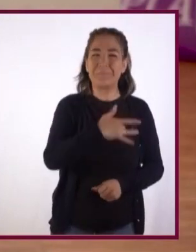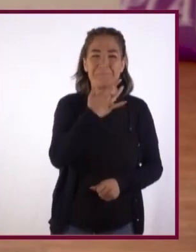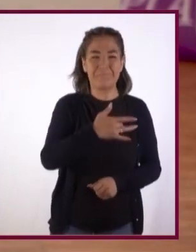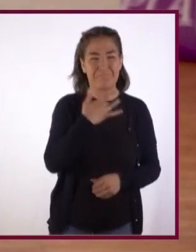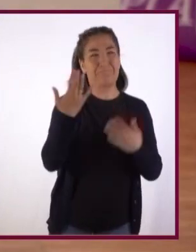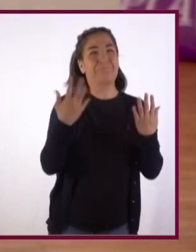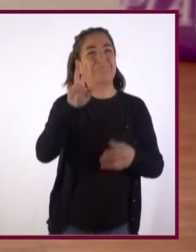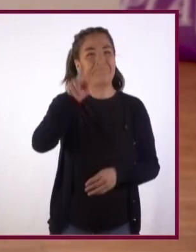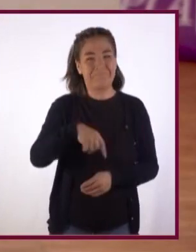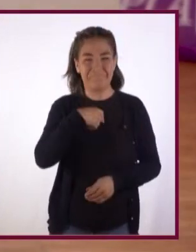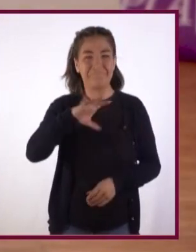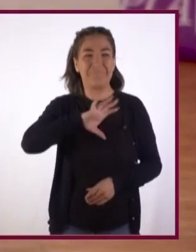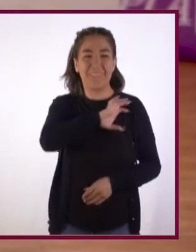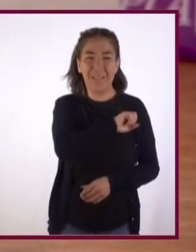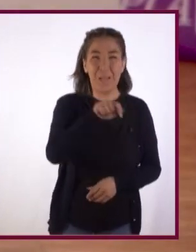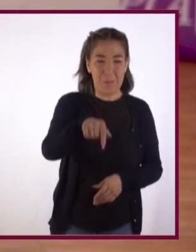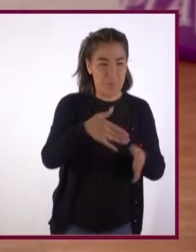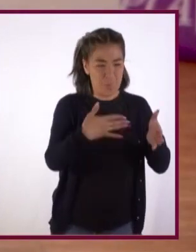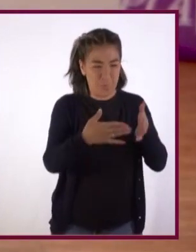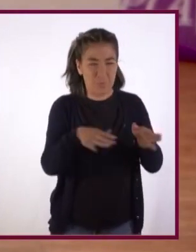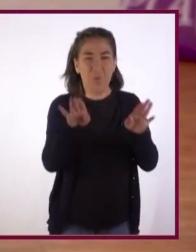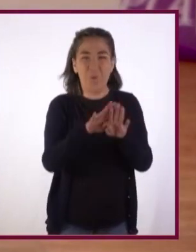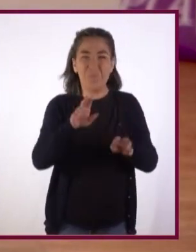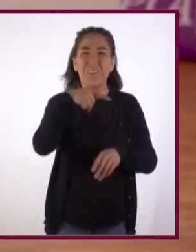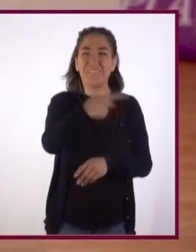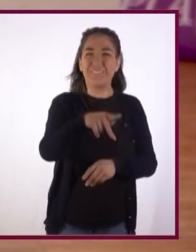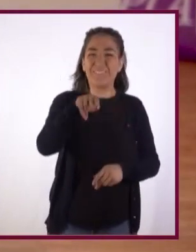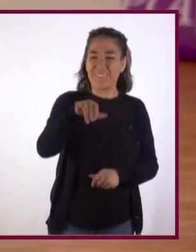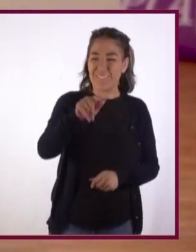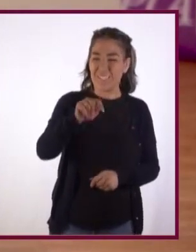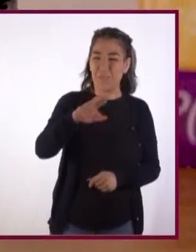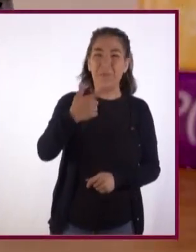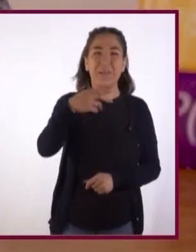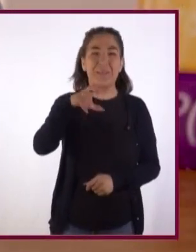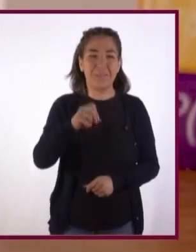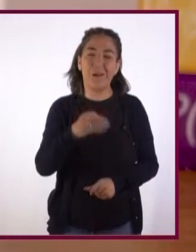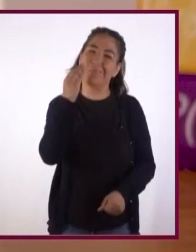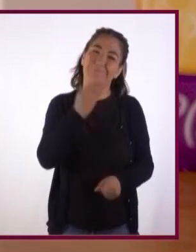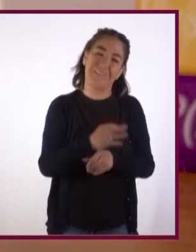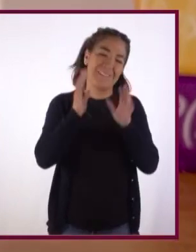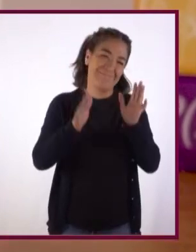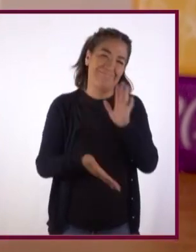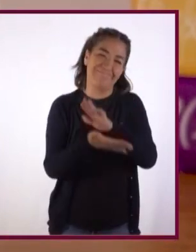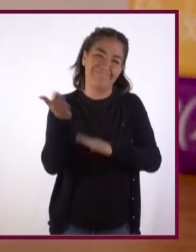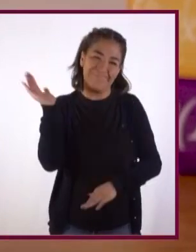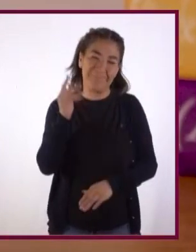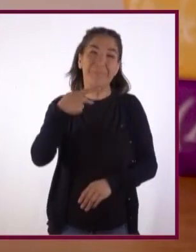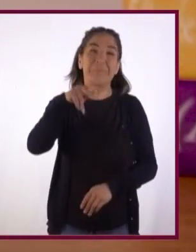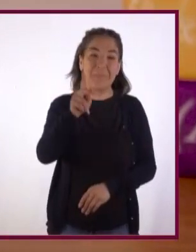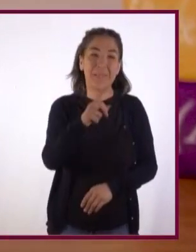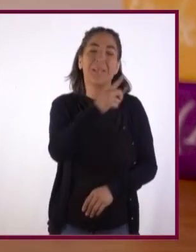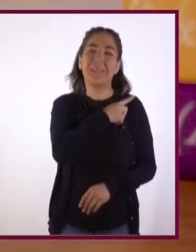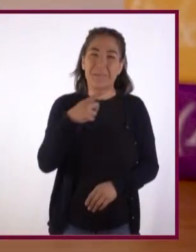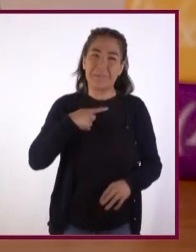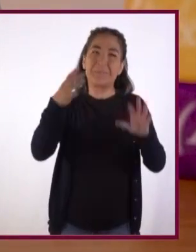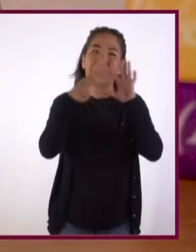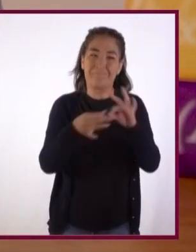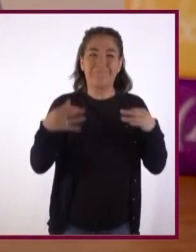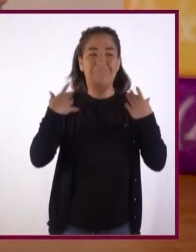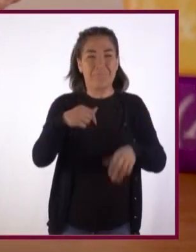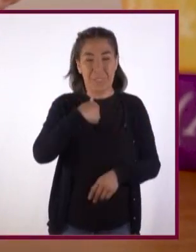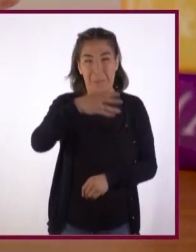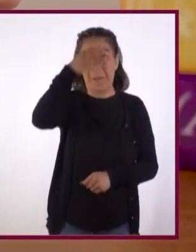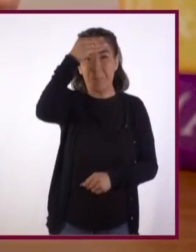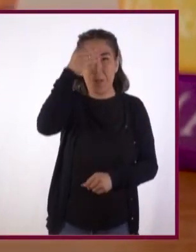pues la verdad a mí me encantó, ¿eh? Esto de la cocina molecular me encanta. Pues es momento de despedirnos, no sin antes comentarles que